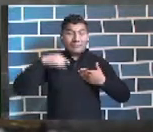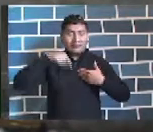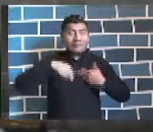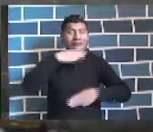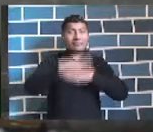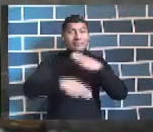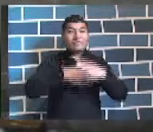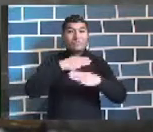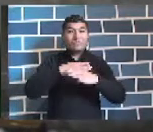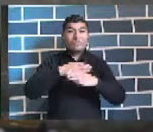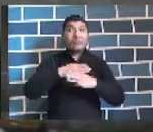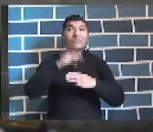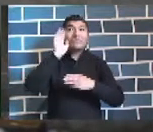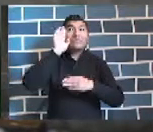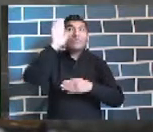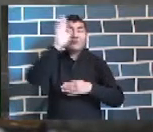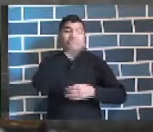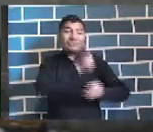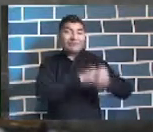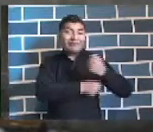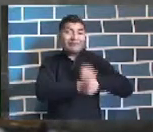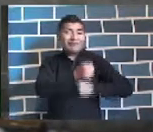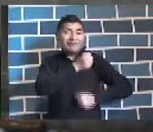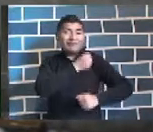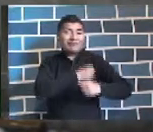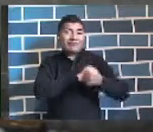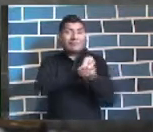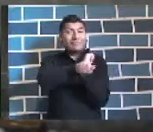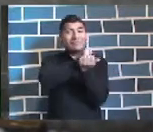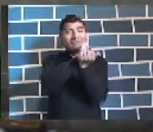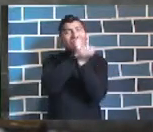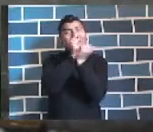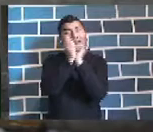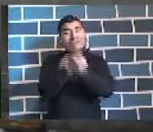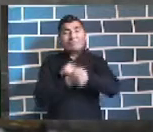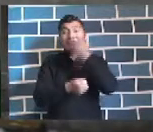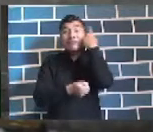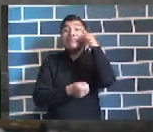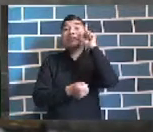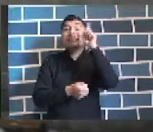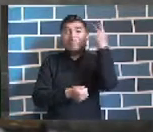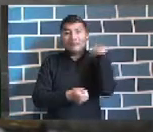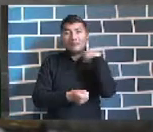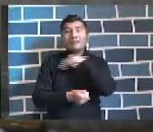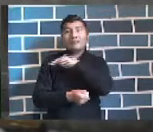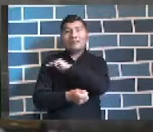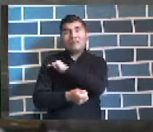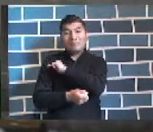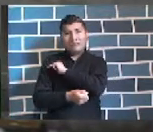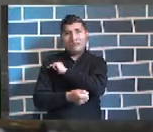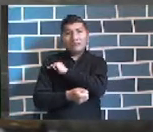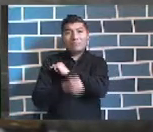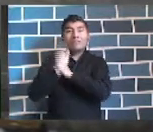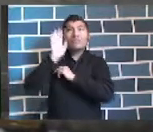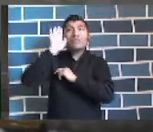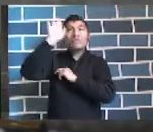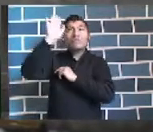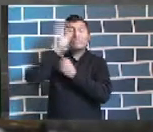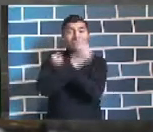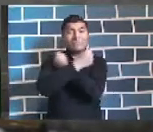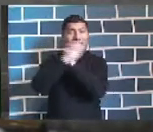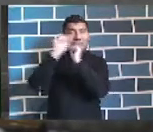sus padecimientos, se convirtió para nosotros en causa de